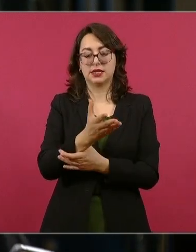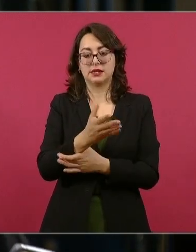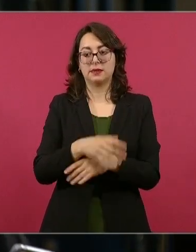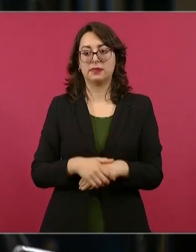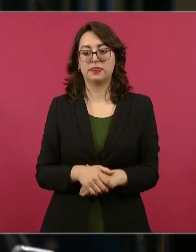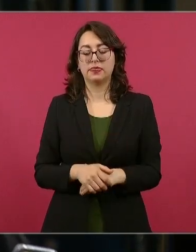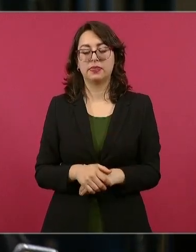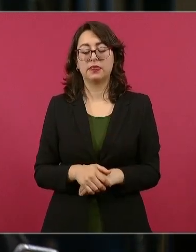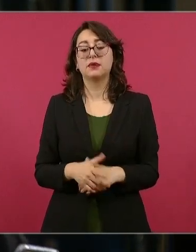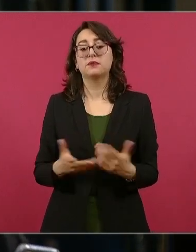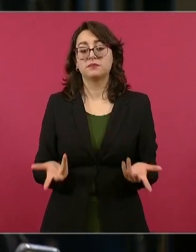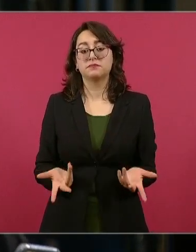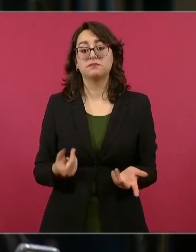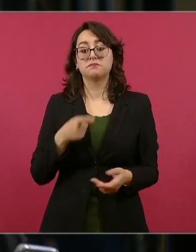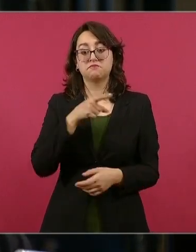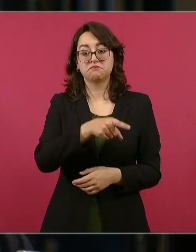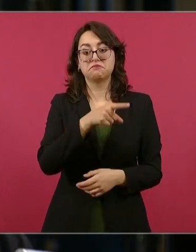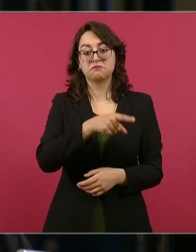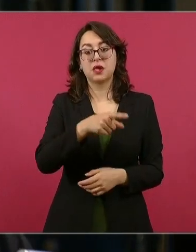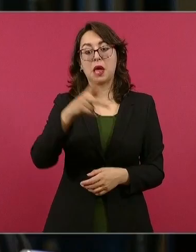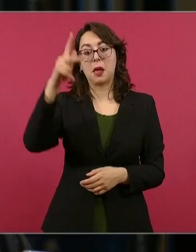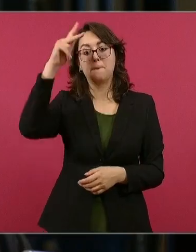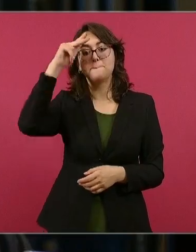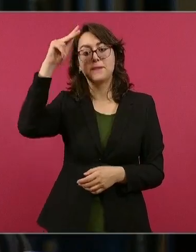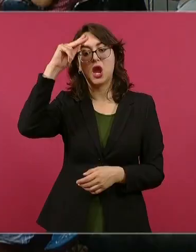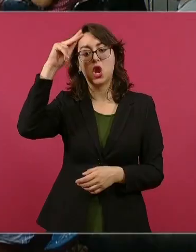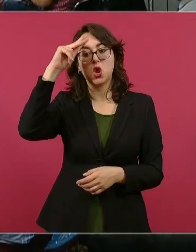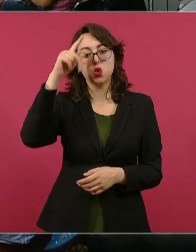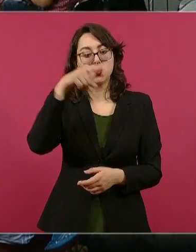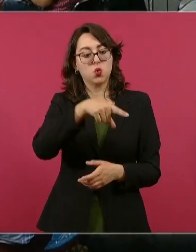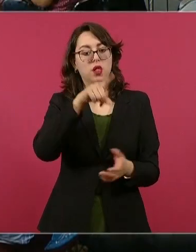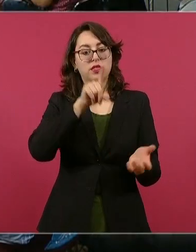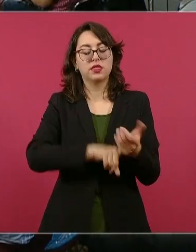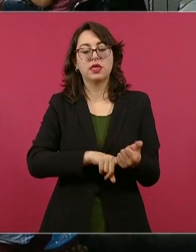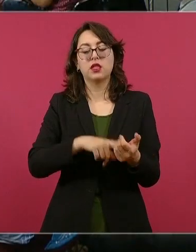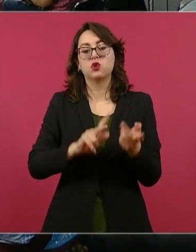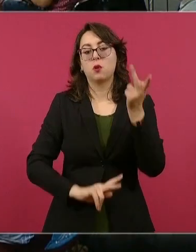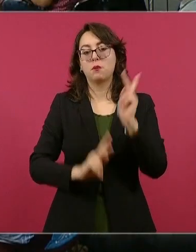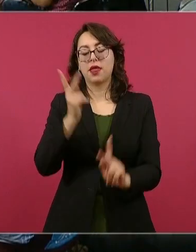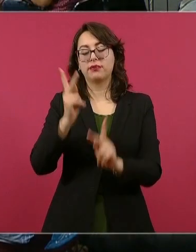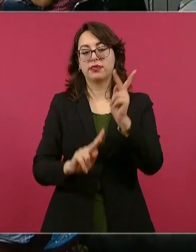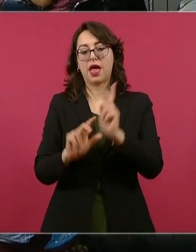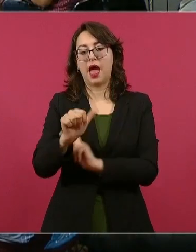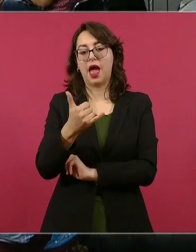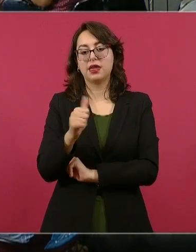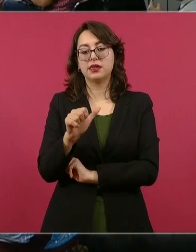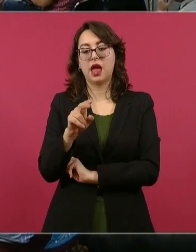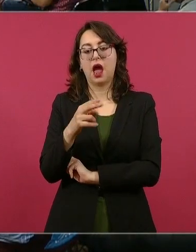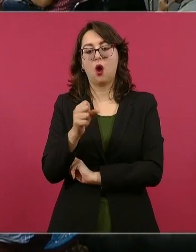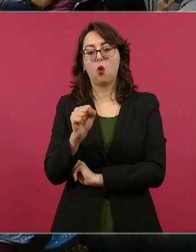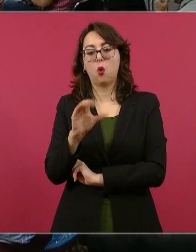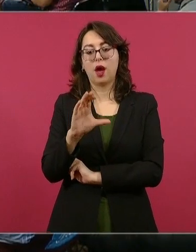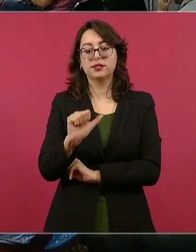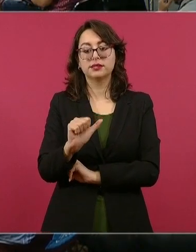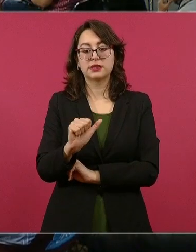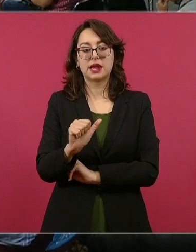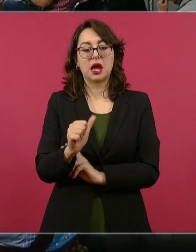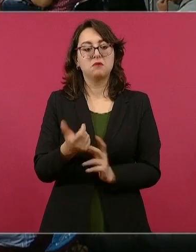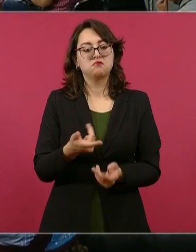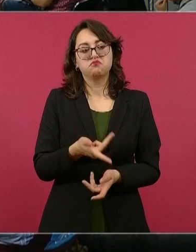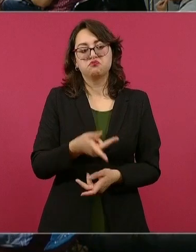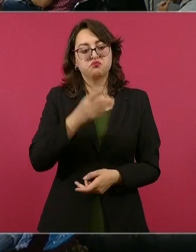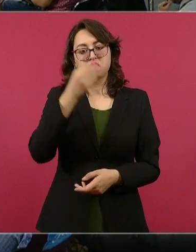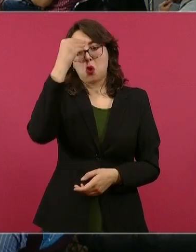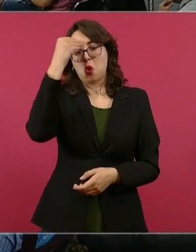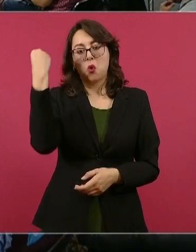se había culpado al chamán peruano por una posesión de ayahuasca sin que exista evidencia científica suficiente